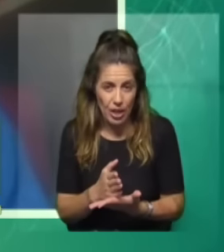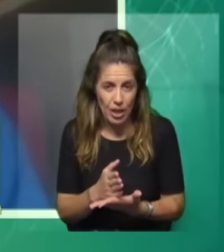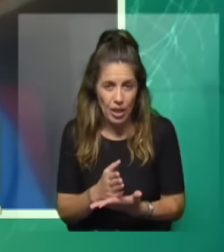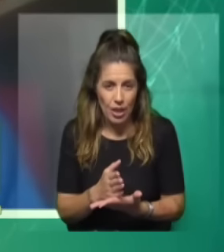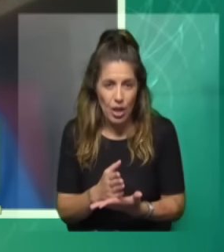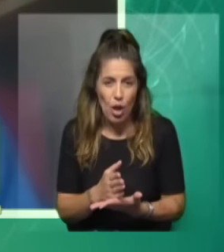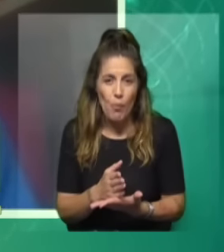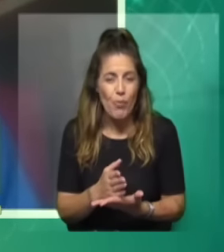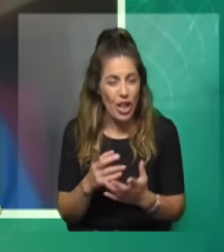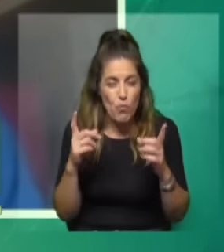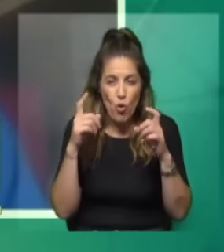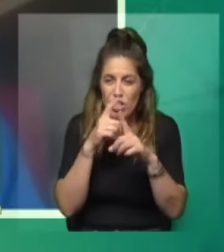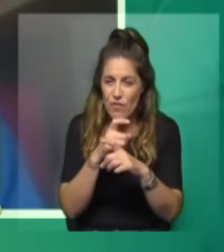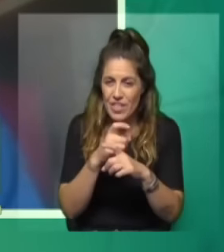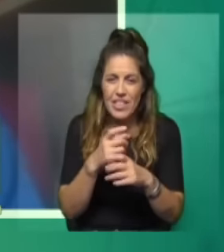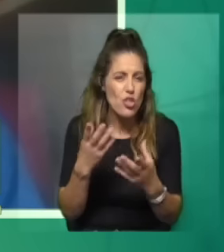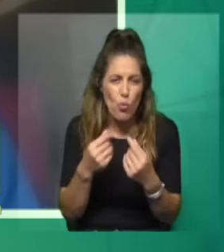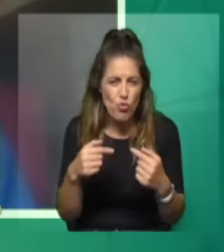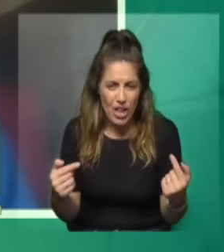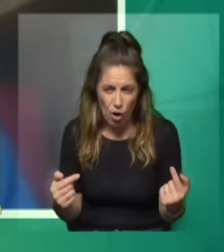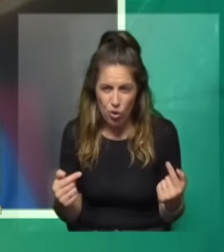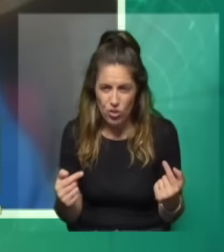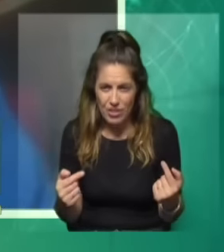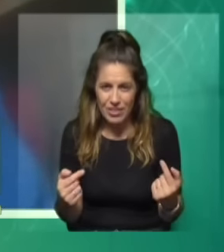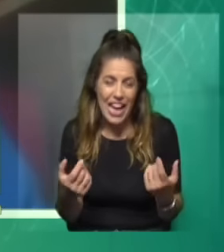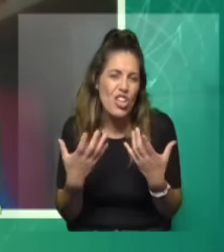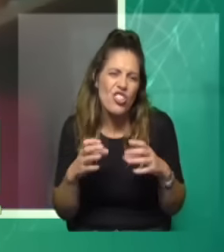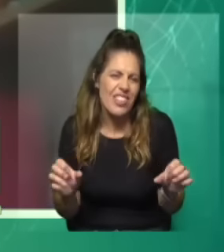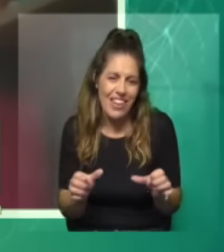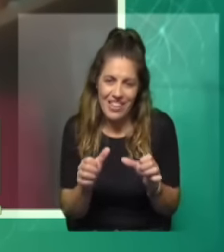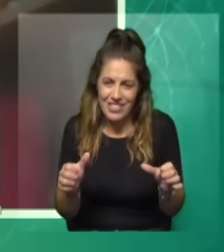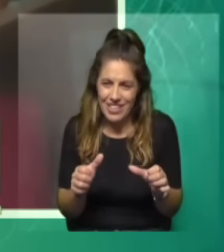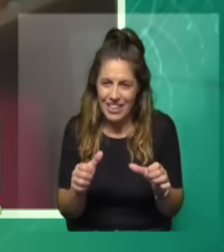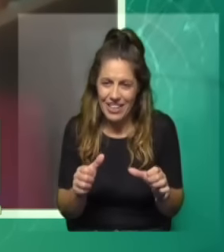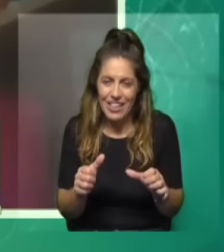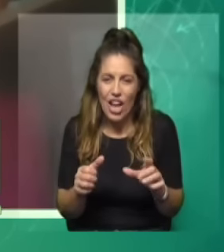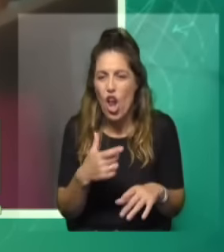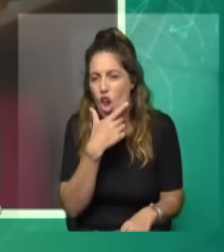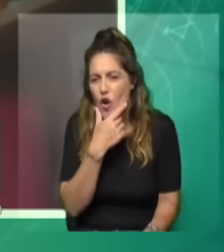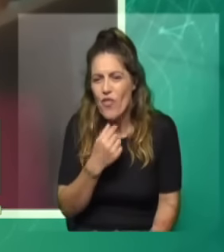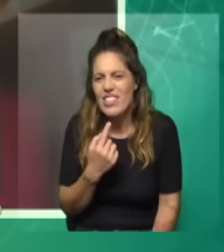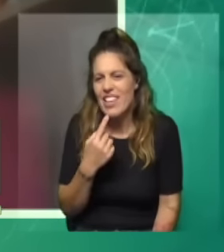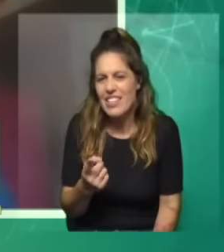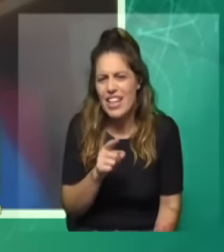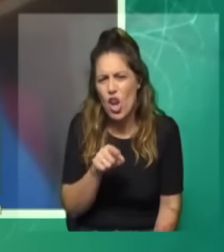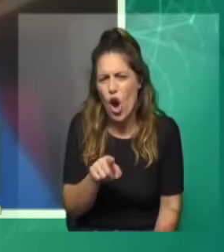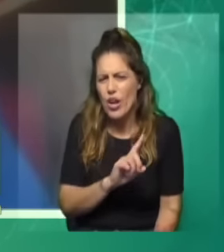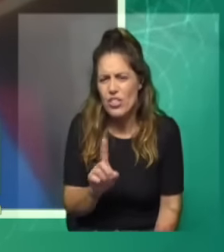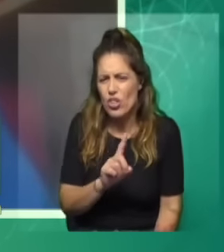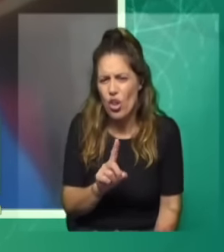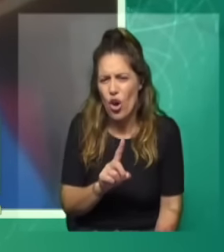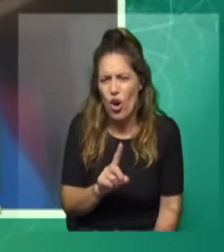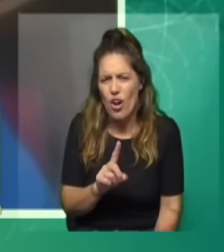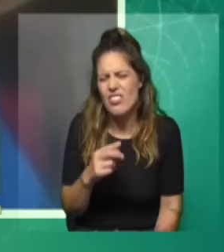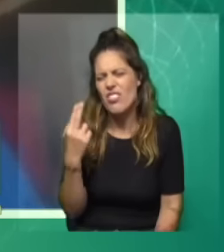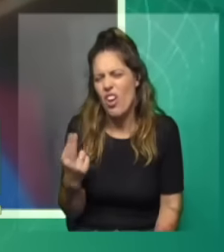esas condiciones son muy complejas son muchas y nadie las quiere hacer fácil es decir bueno no eso eso es